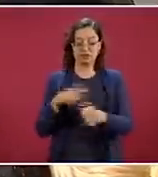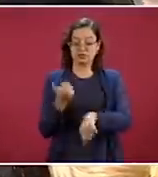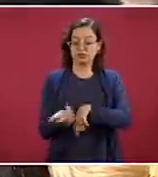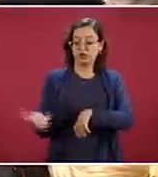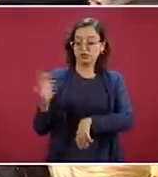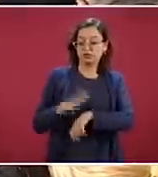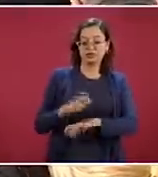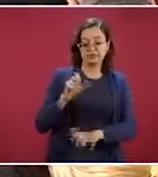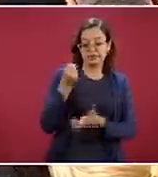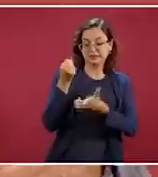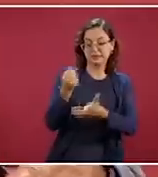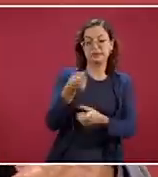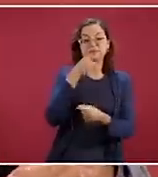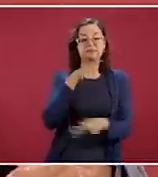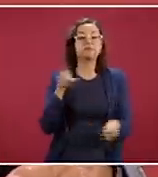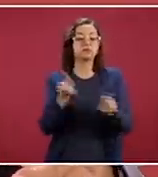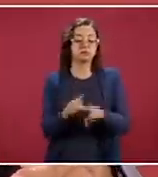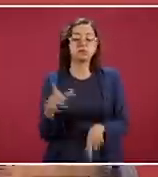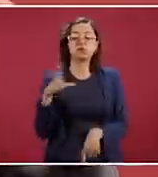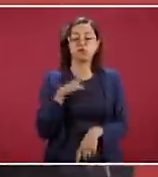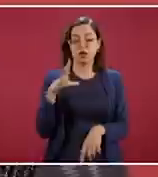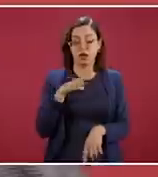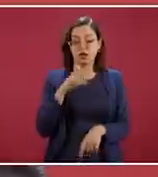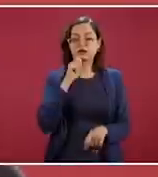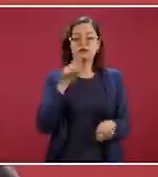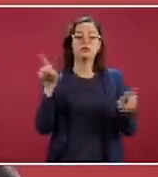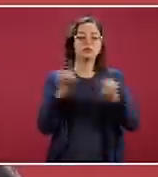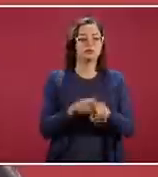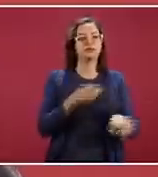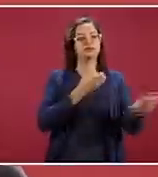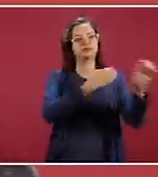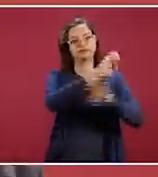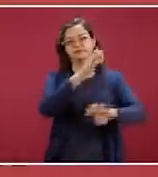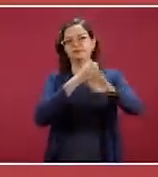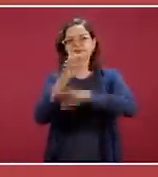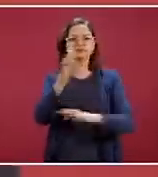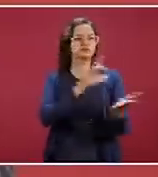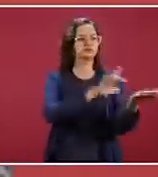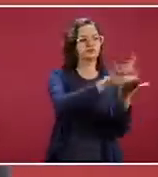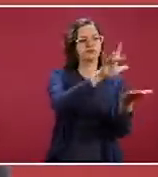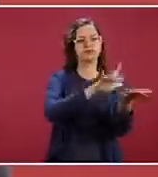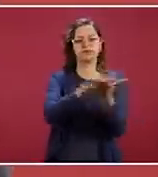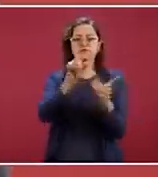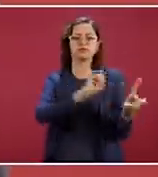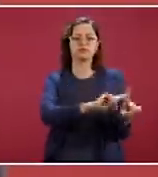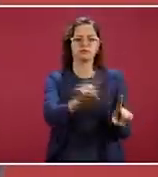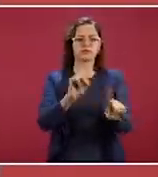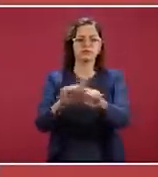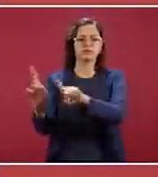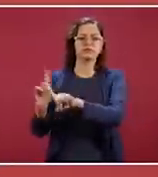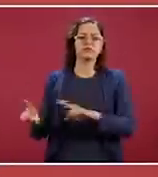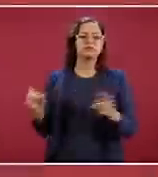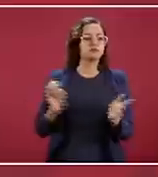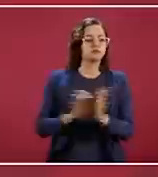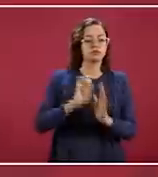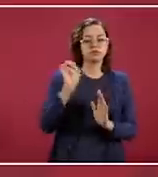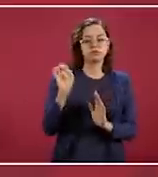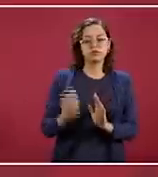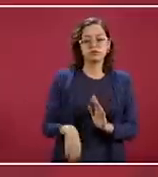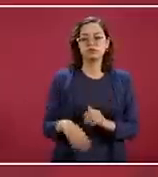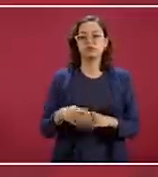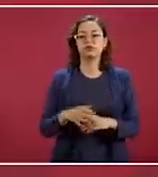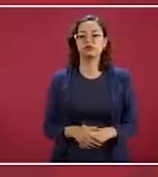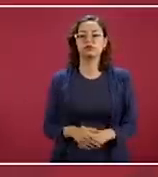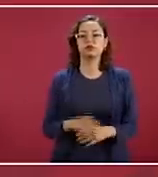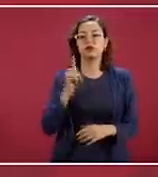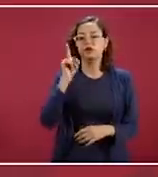se destinan apoyos a estados. Este es el caso de la